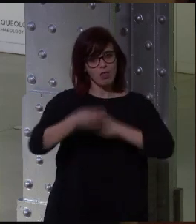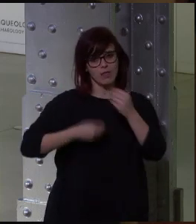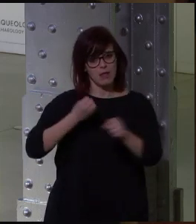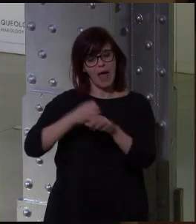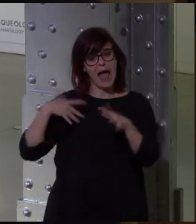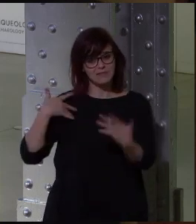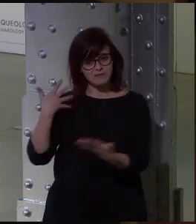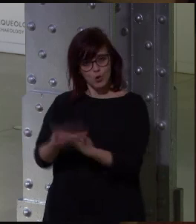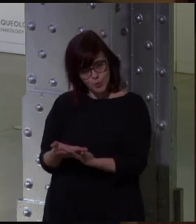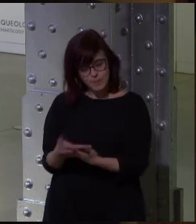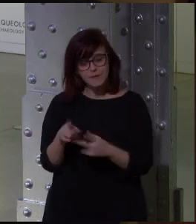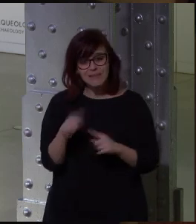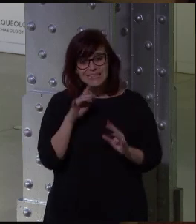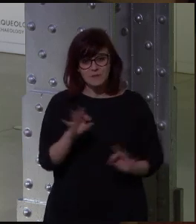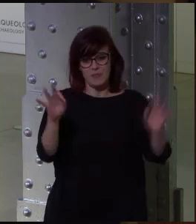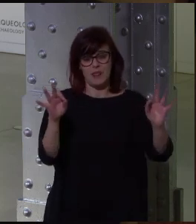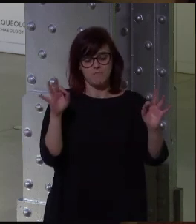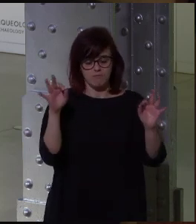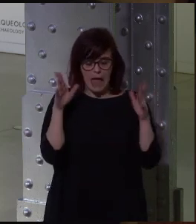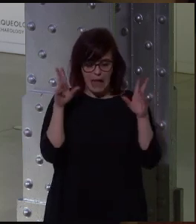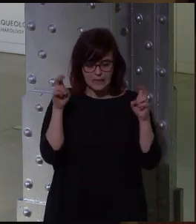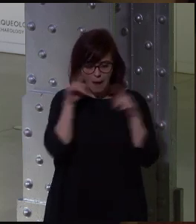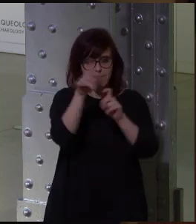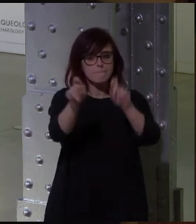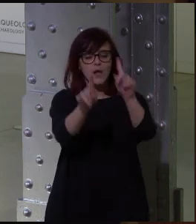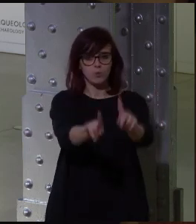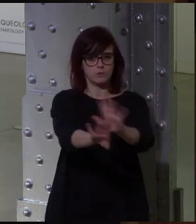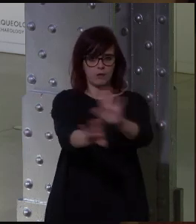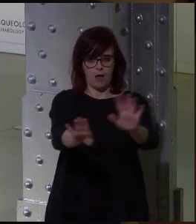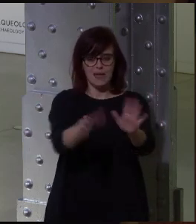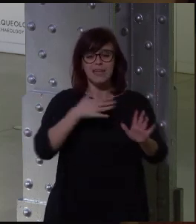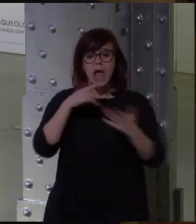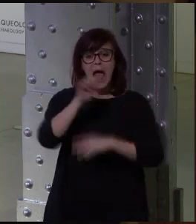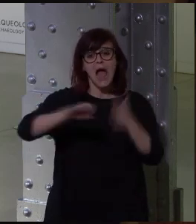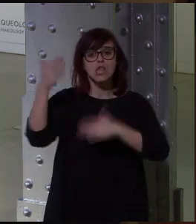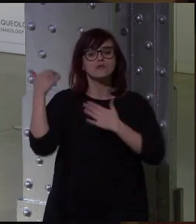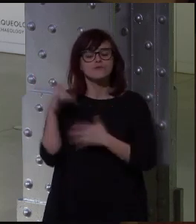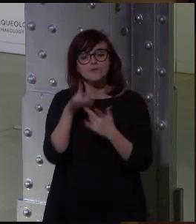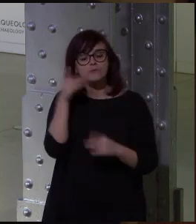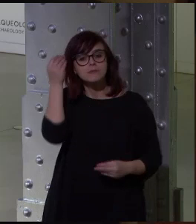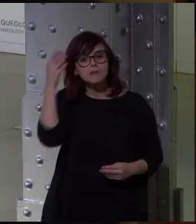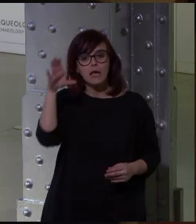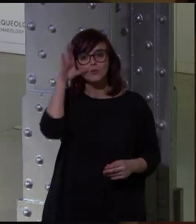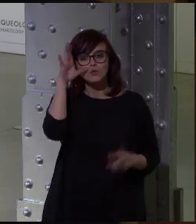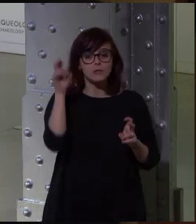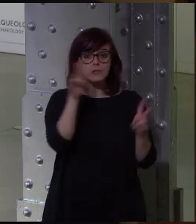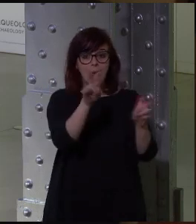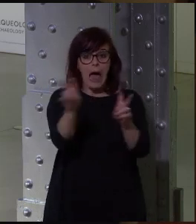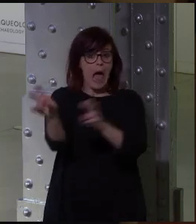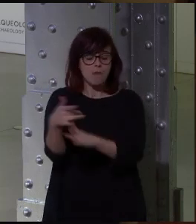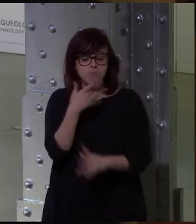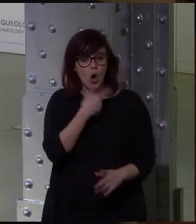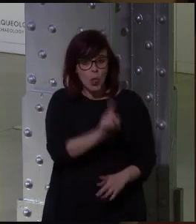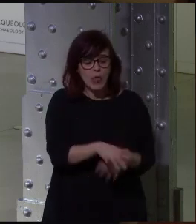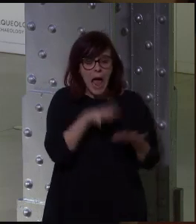realizando en los últimos años. Pero yendo al grano, a mi pregunta, hace unos años nadie había escuchado hablar de estos temas. Lo